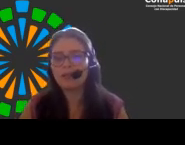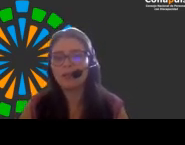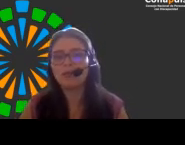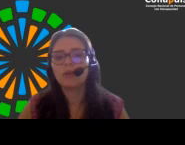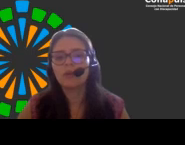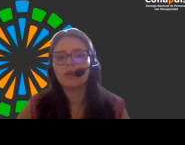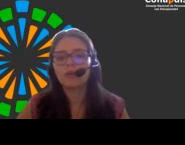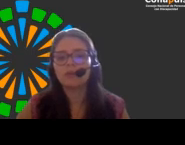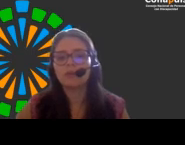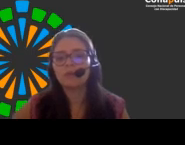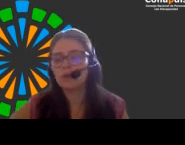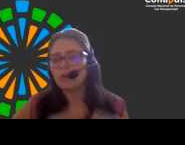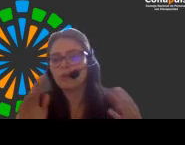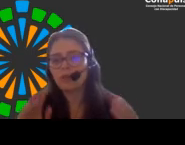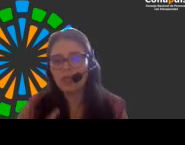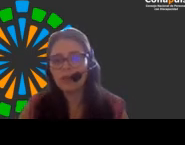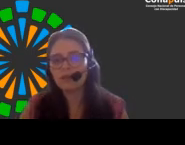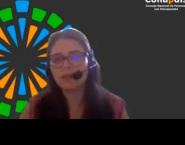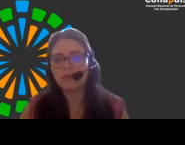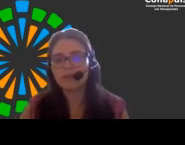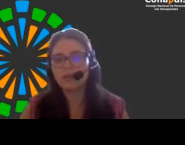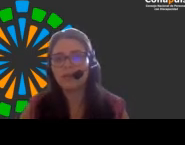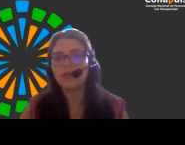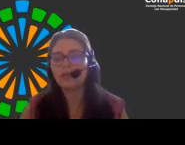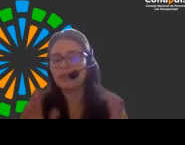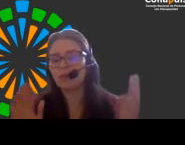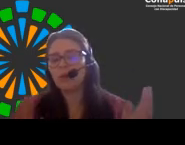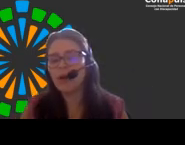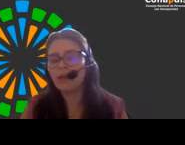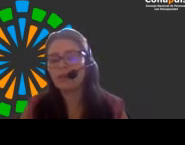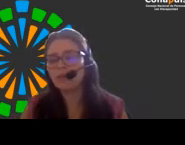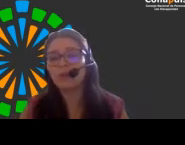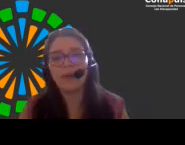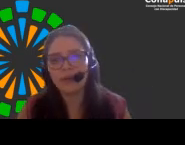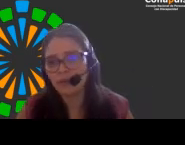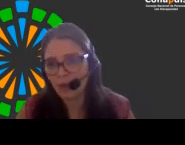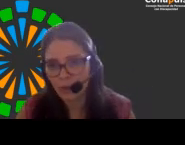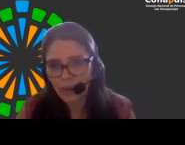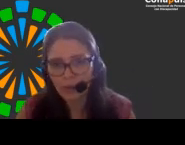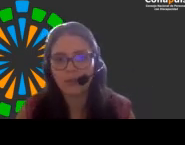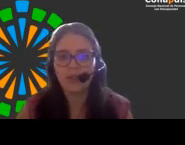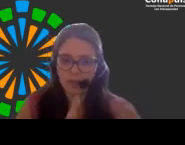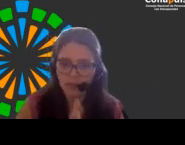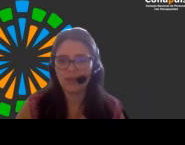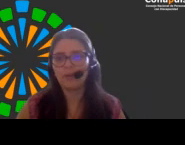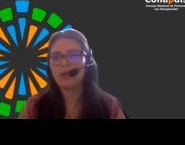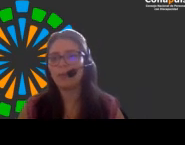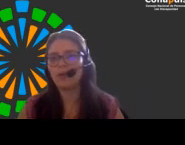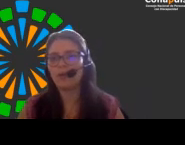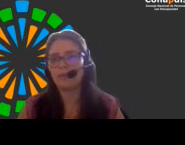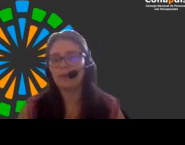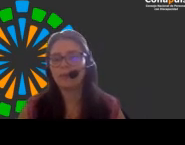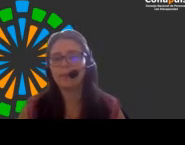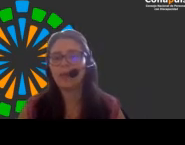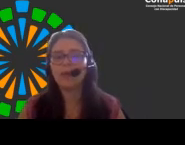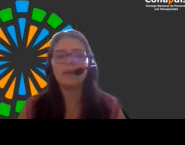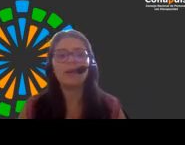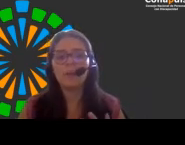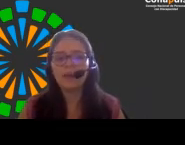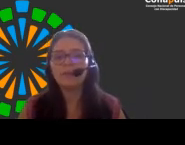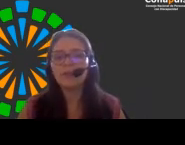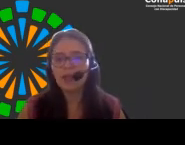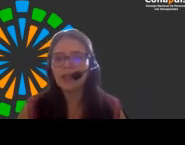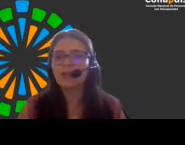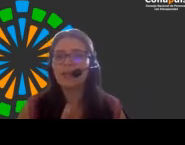que se padezco todos los días si si solo va a ir una vez una hora contrato es ahora por ejemplo